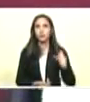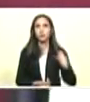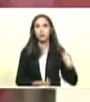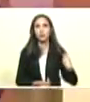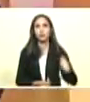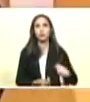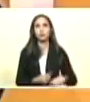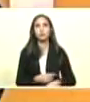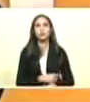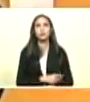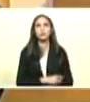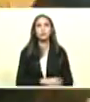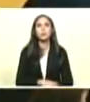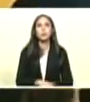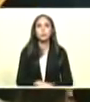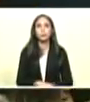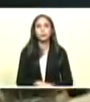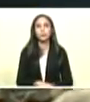ya.